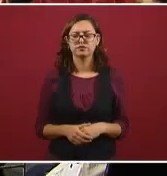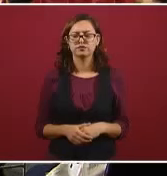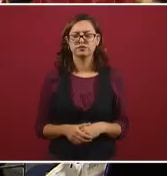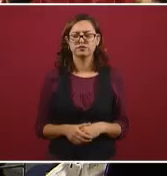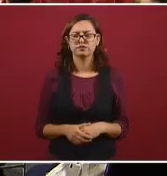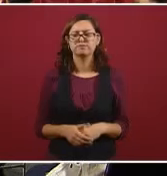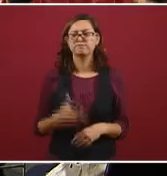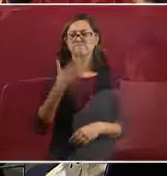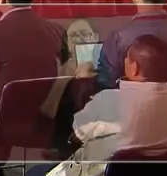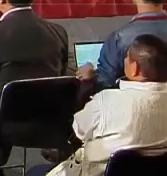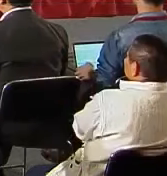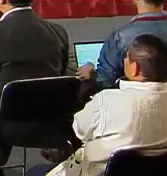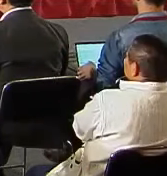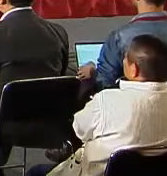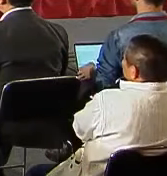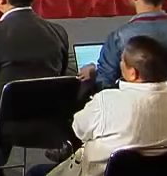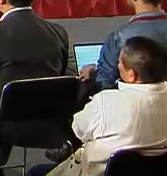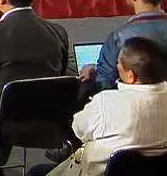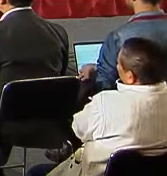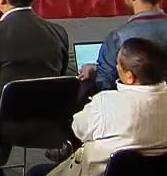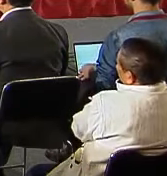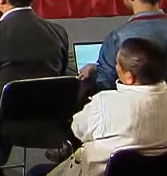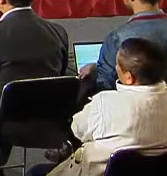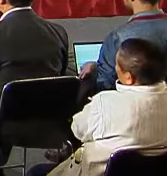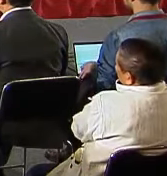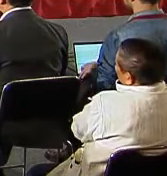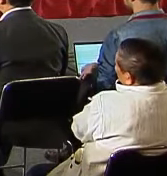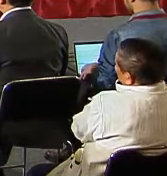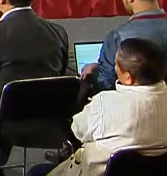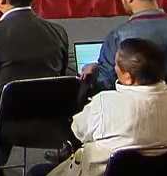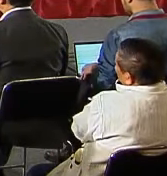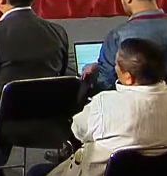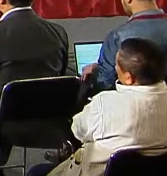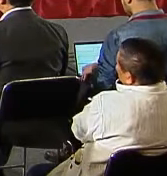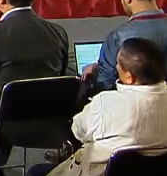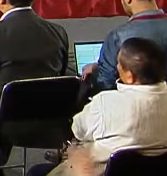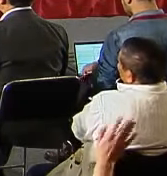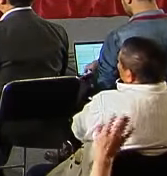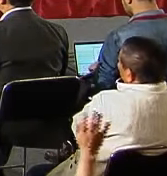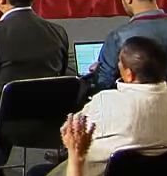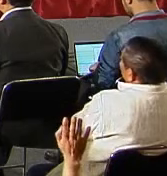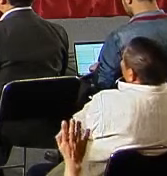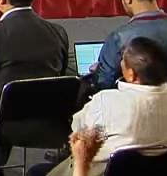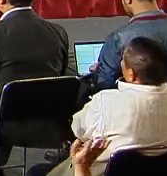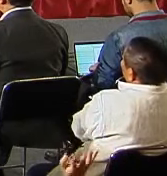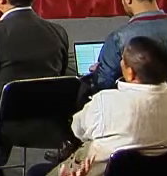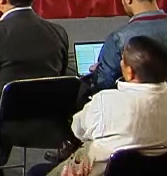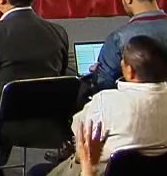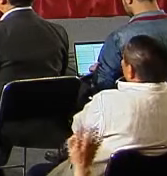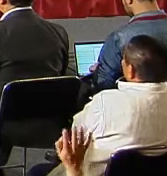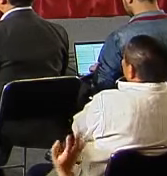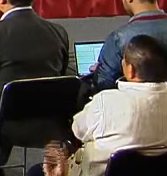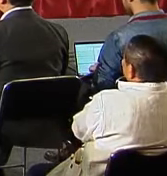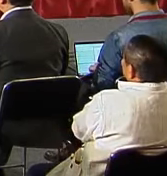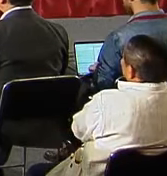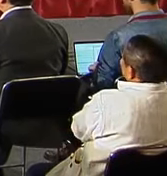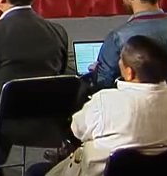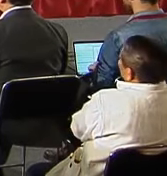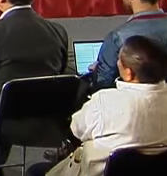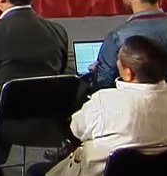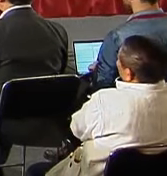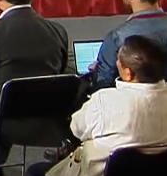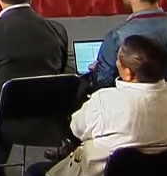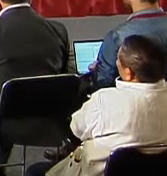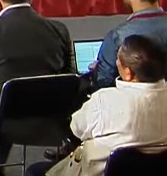Muy bien, muchas gracias por su atención. Y ahora estaríamos en preguntas sobre este programa. Quisiera yo, antes